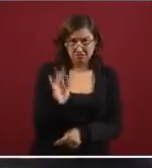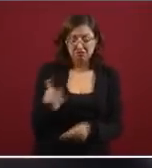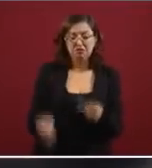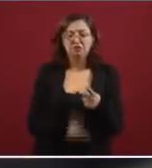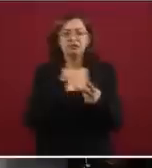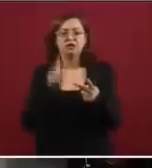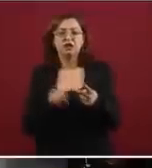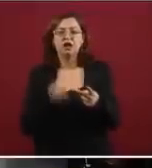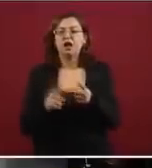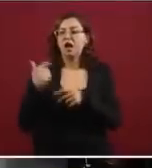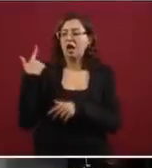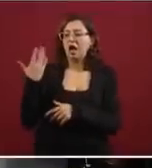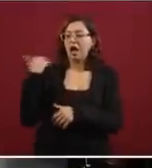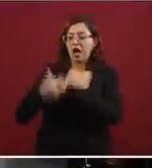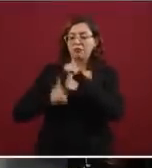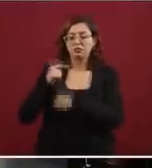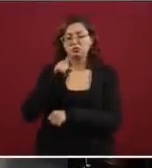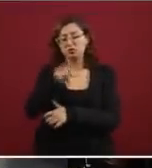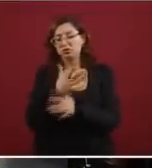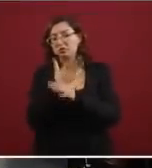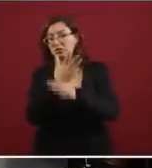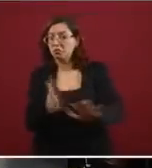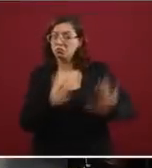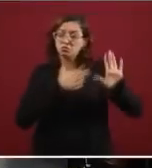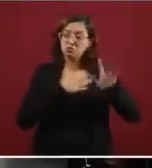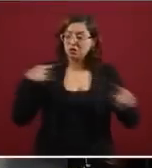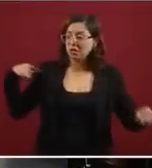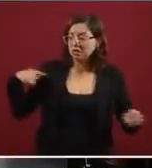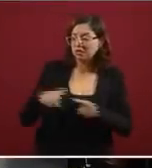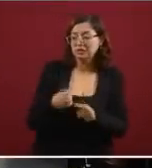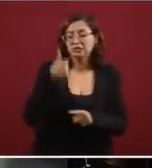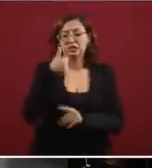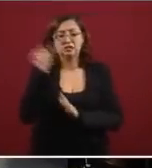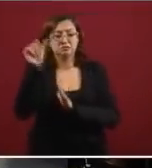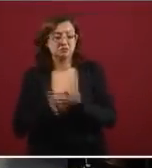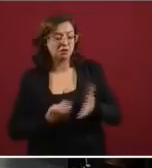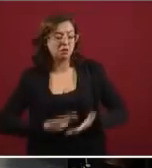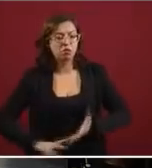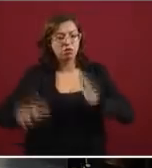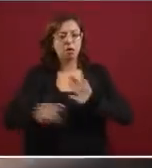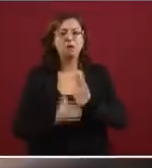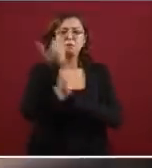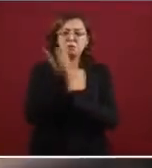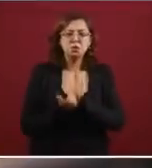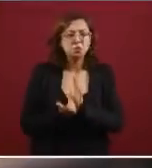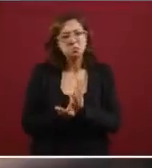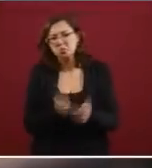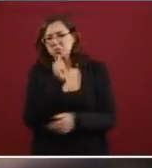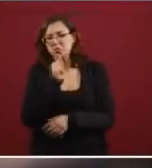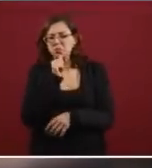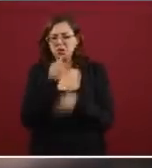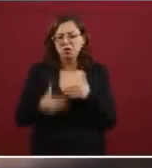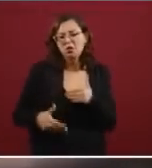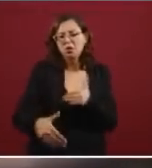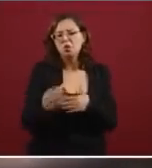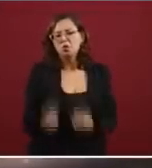en abril prometió que en 6 meses tendríamos una disminución de la violencia. ¿Cuánto tiempo más, presidente, se daría tiempo